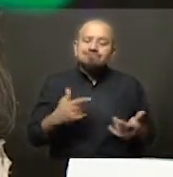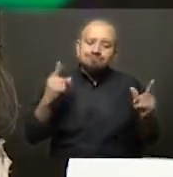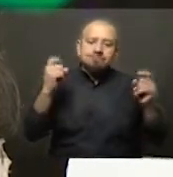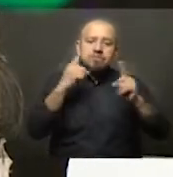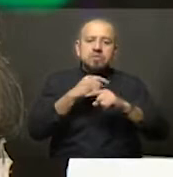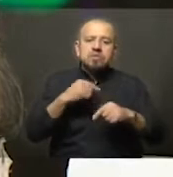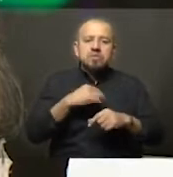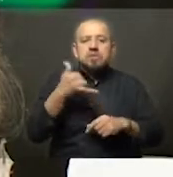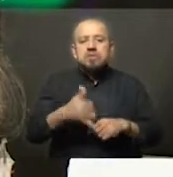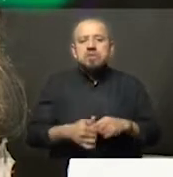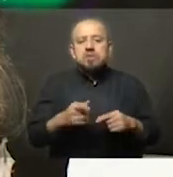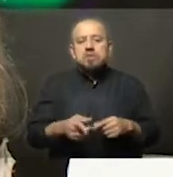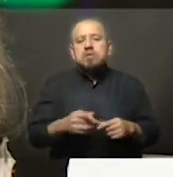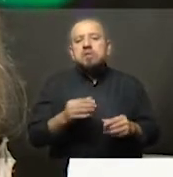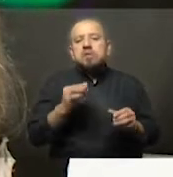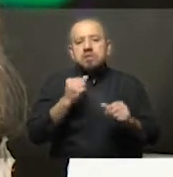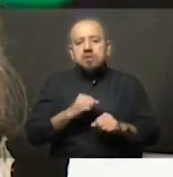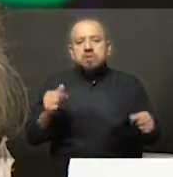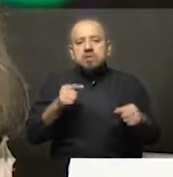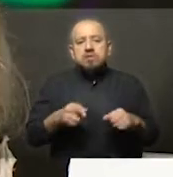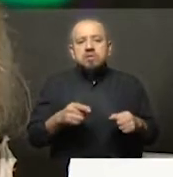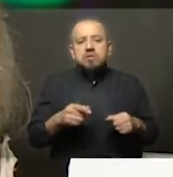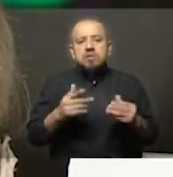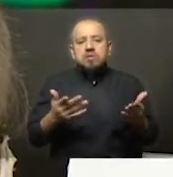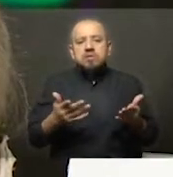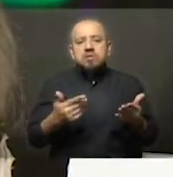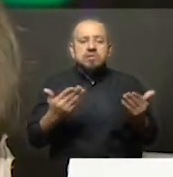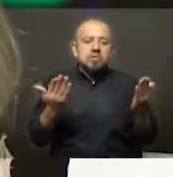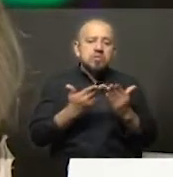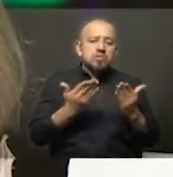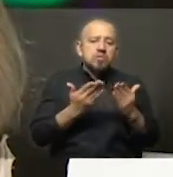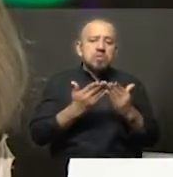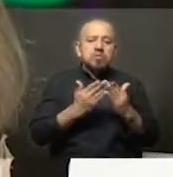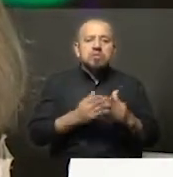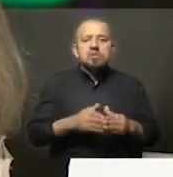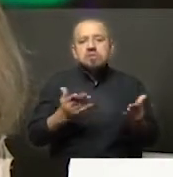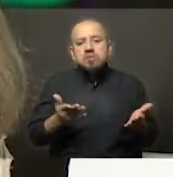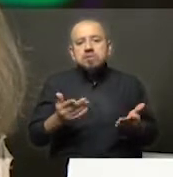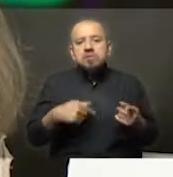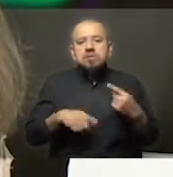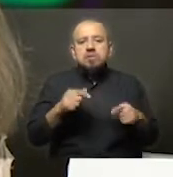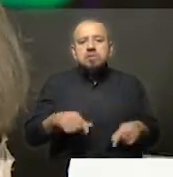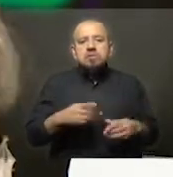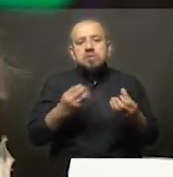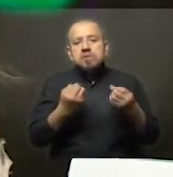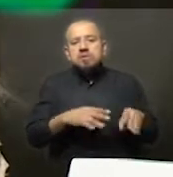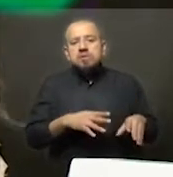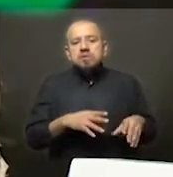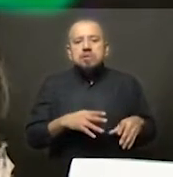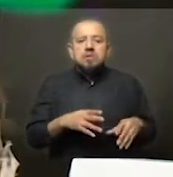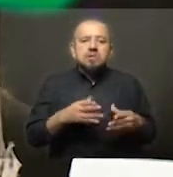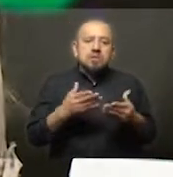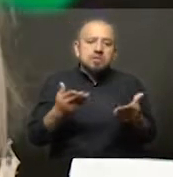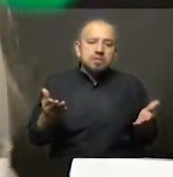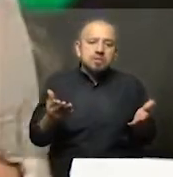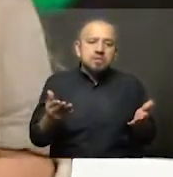yo era algo y poder pintar en esta situación Pero escucho mucho estudiar entonces a mí no me gustaría que esto se perdiera yo no sé si vos